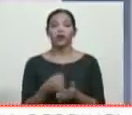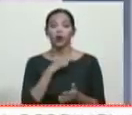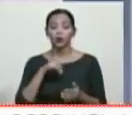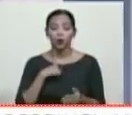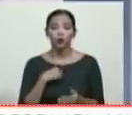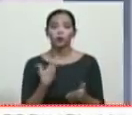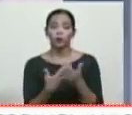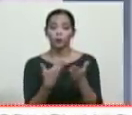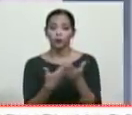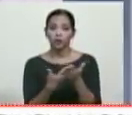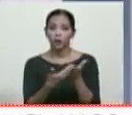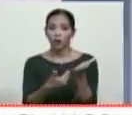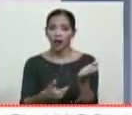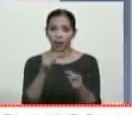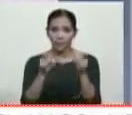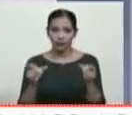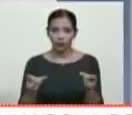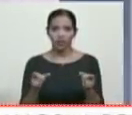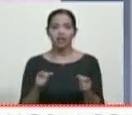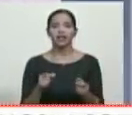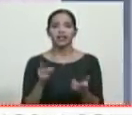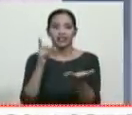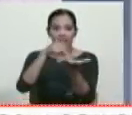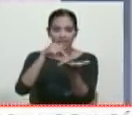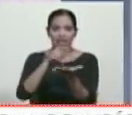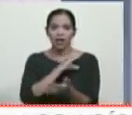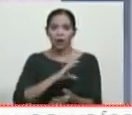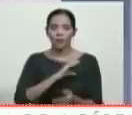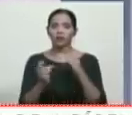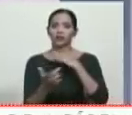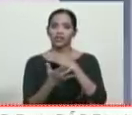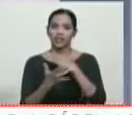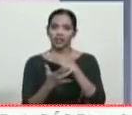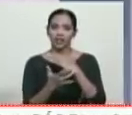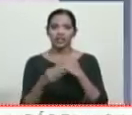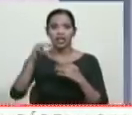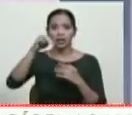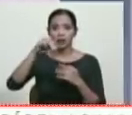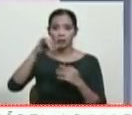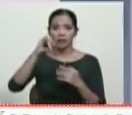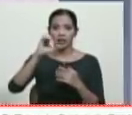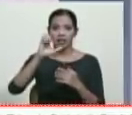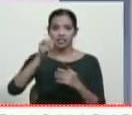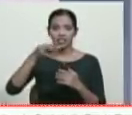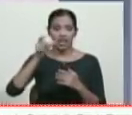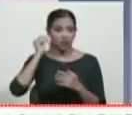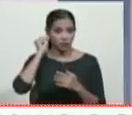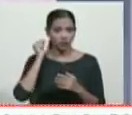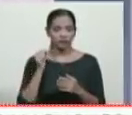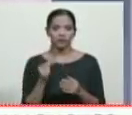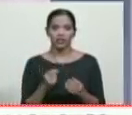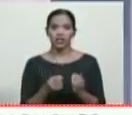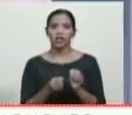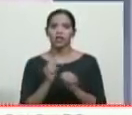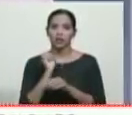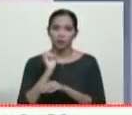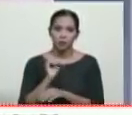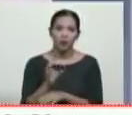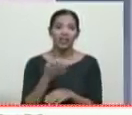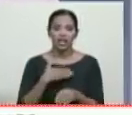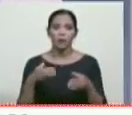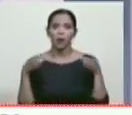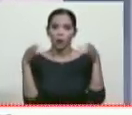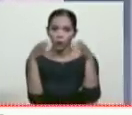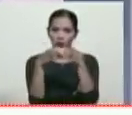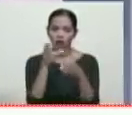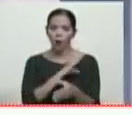aquí en la comisión técnica que Bachelet envió, que queríamos acompañar a esa